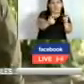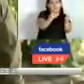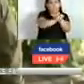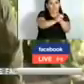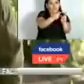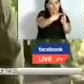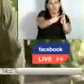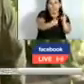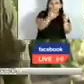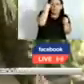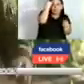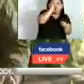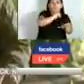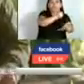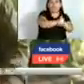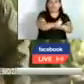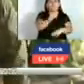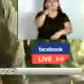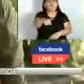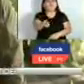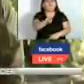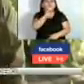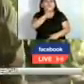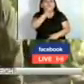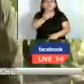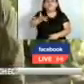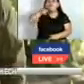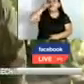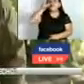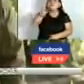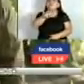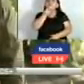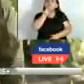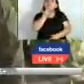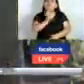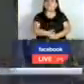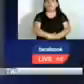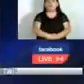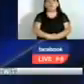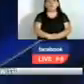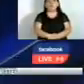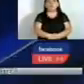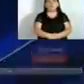de emprendedores. Esto fue Olores y Sabores.